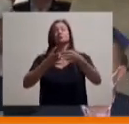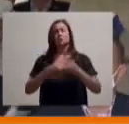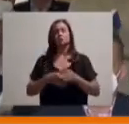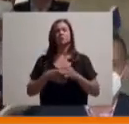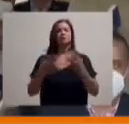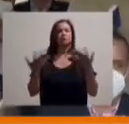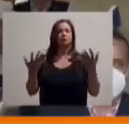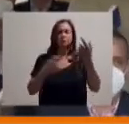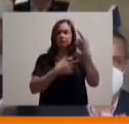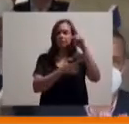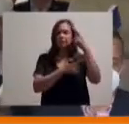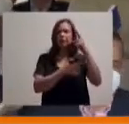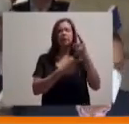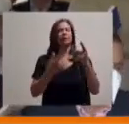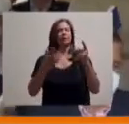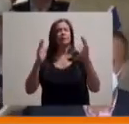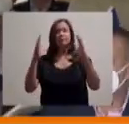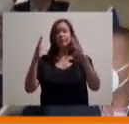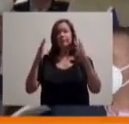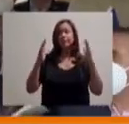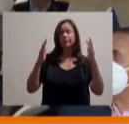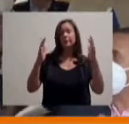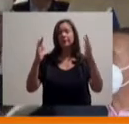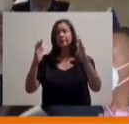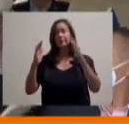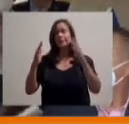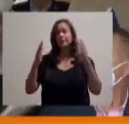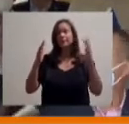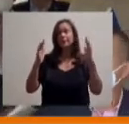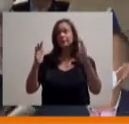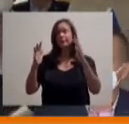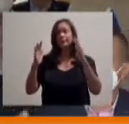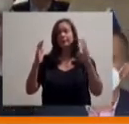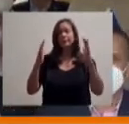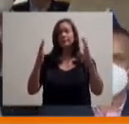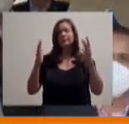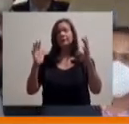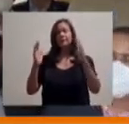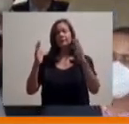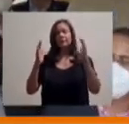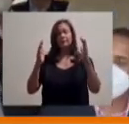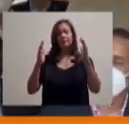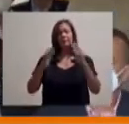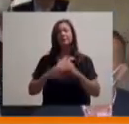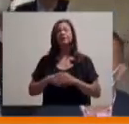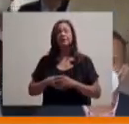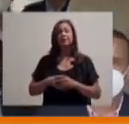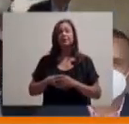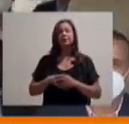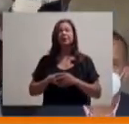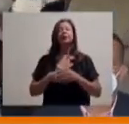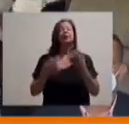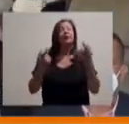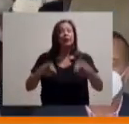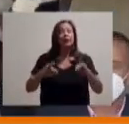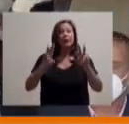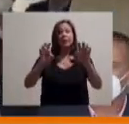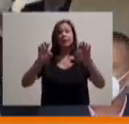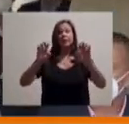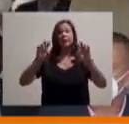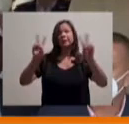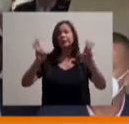escolar. Y que tenemos que todos los meses, todo el año escolar completo fue